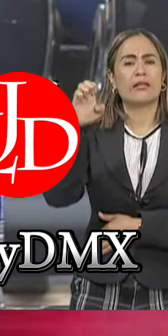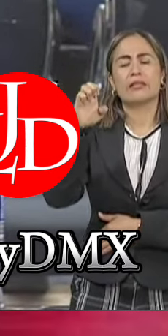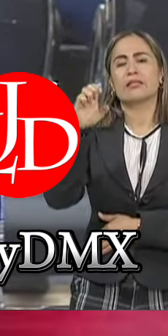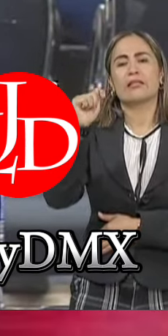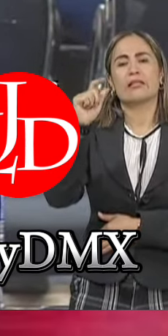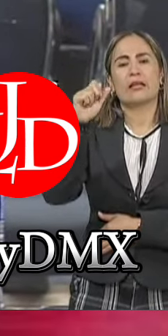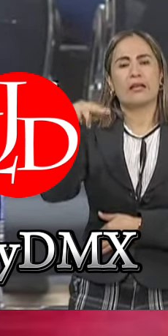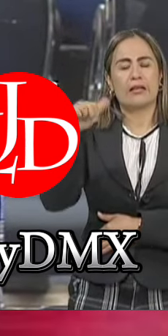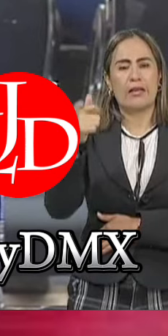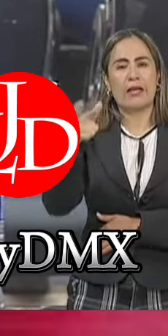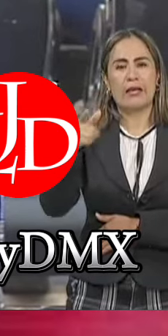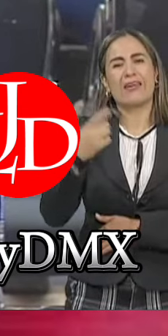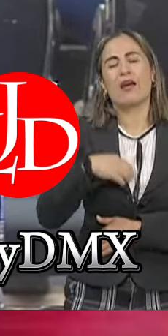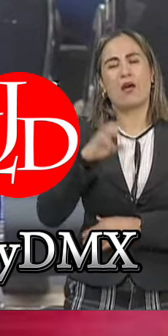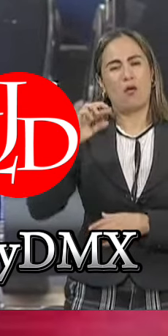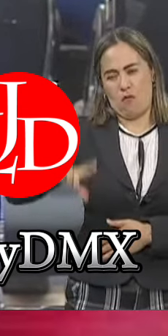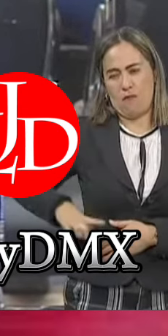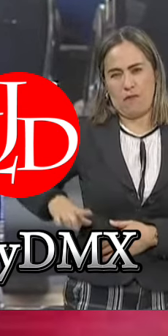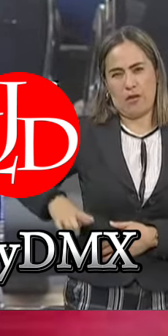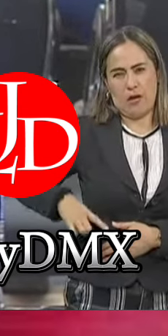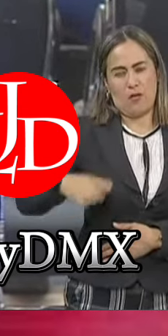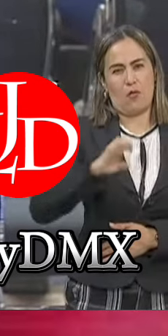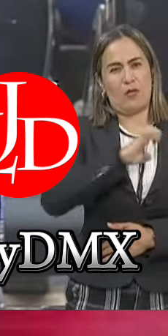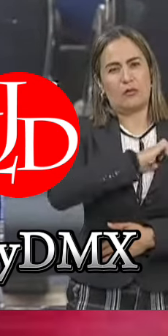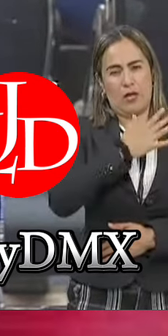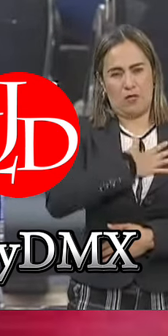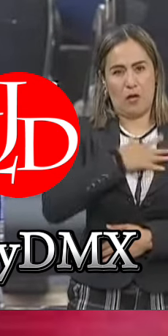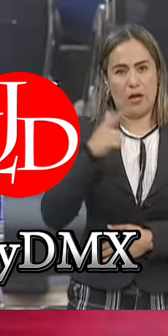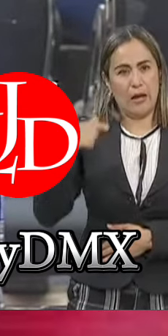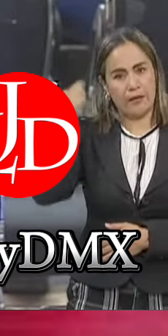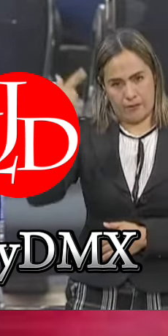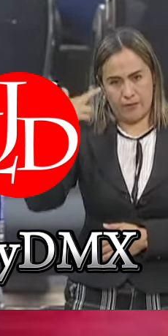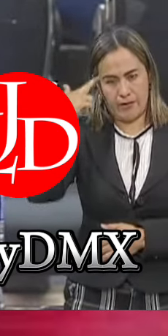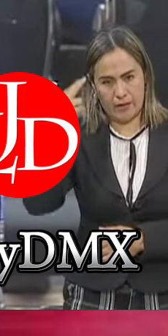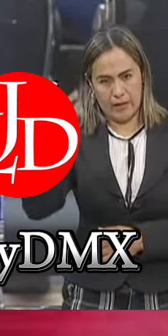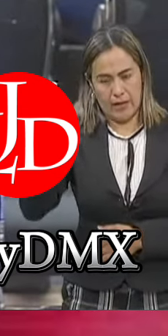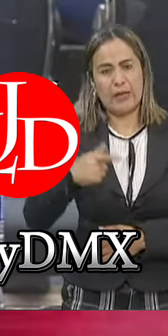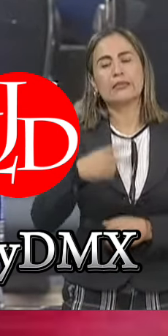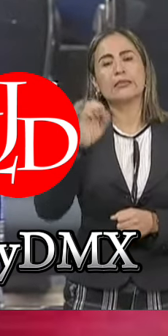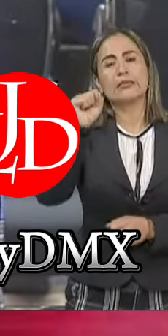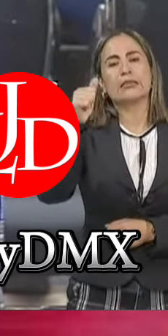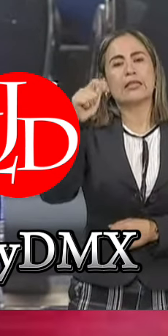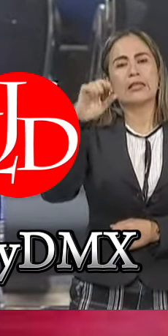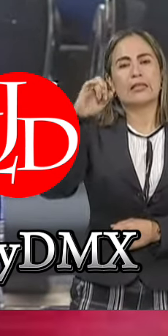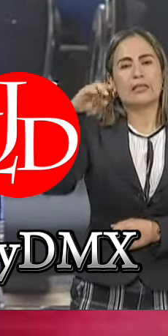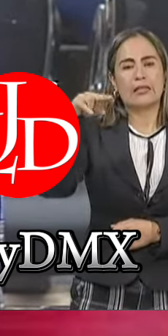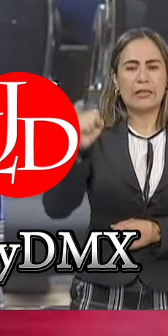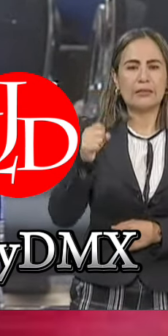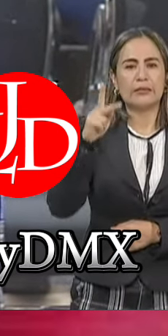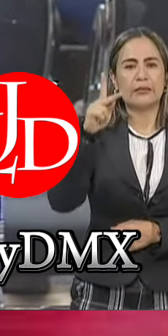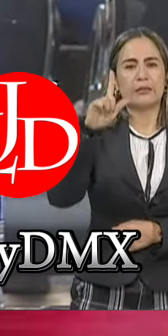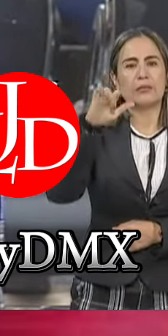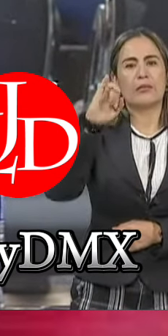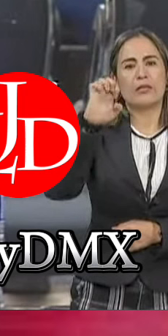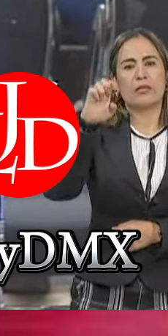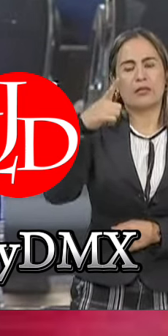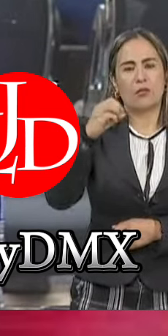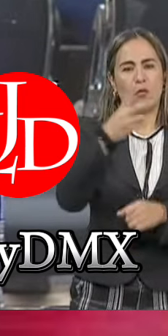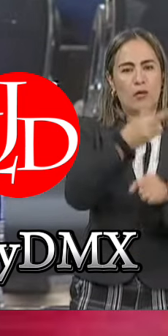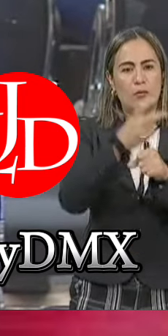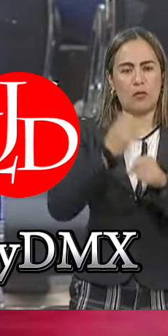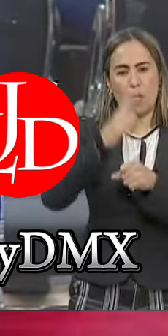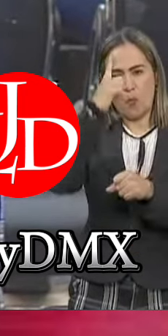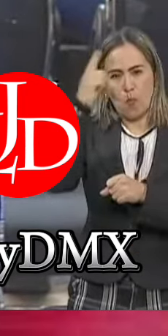gobierno español es una monarquía Por cierto es súbdita y la invitó Salinas pliego y que ya quedó claro por qué Porque le exoneraron el pago de